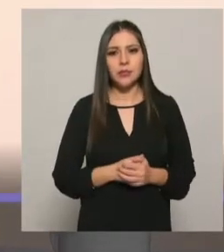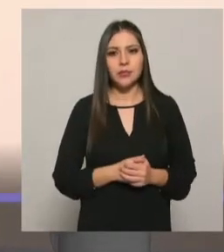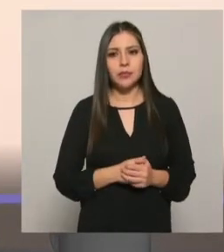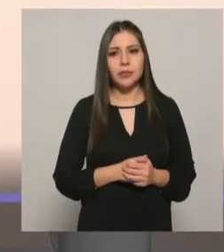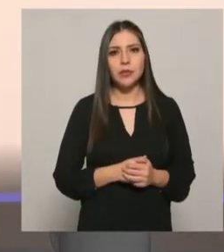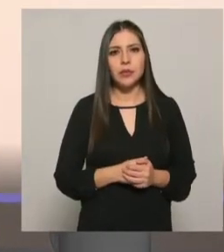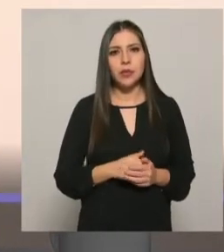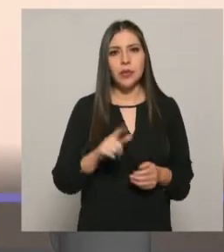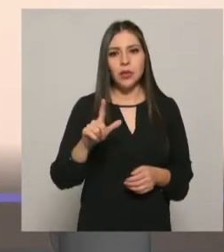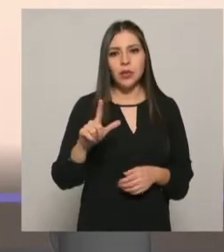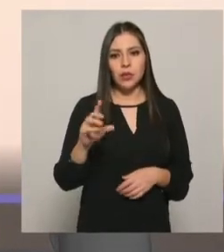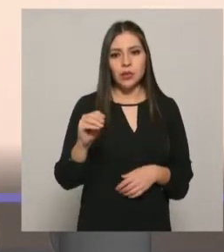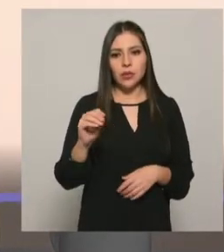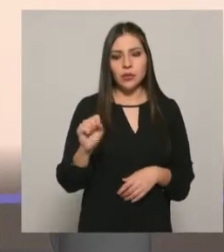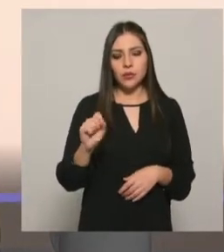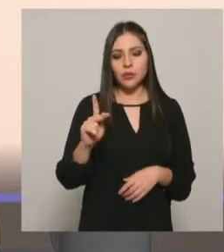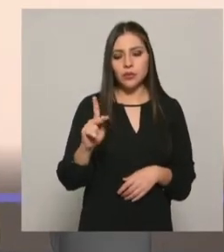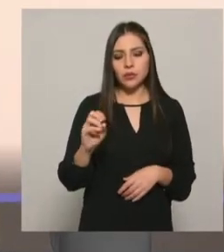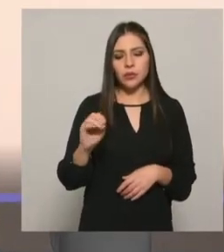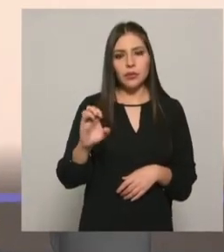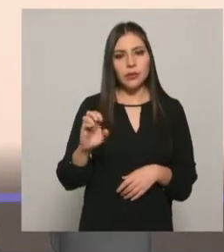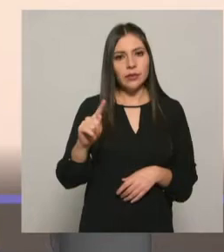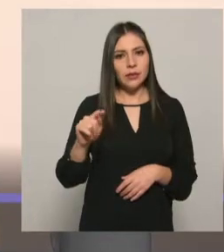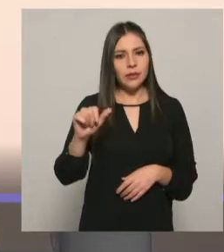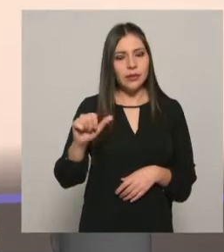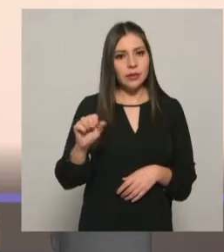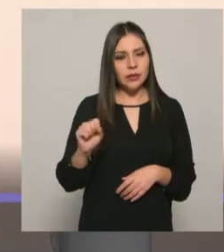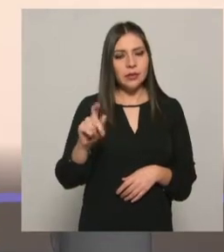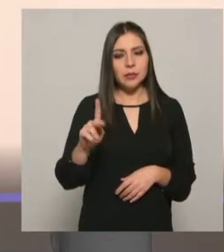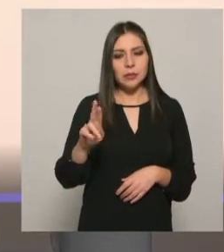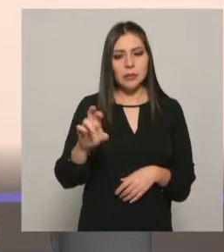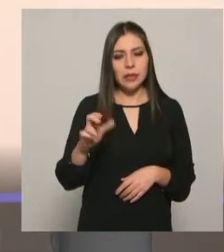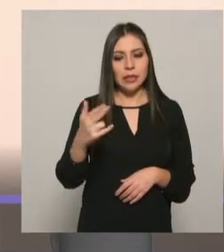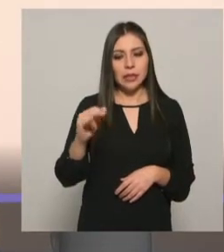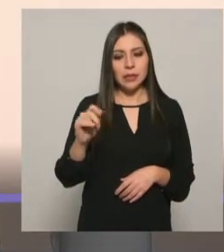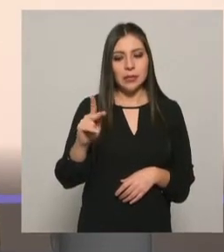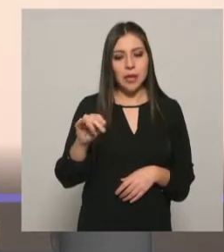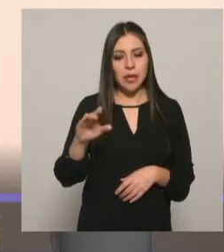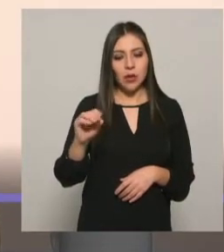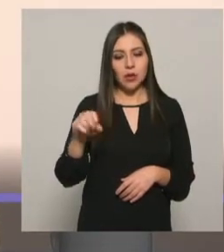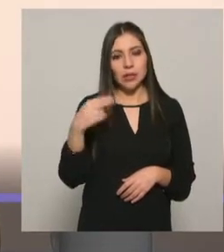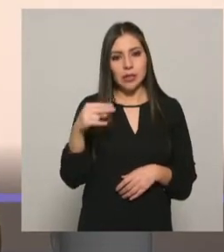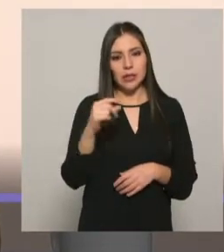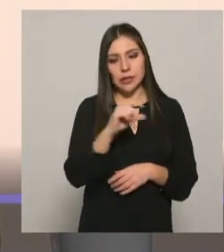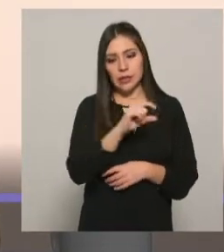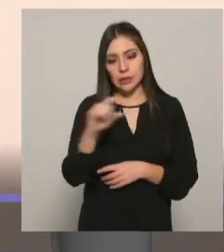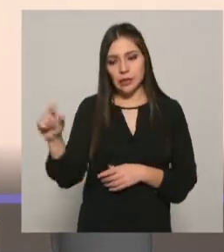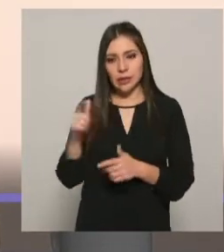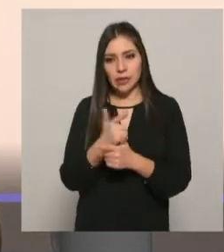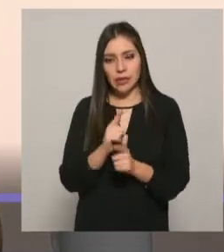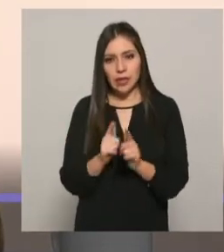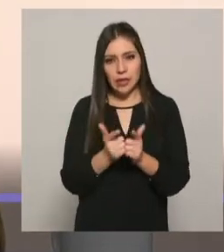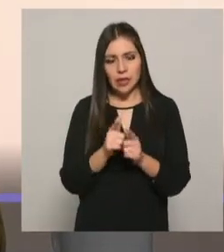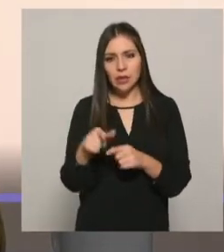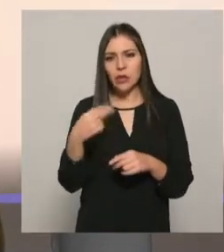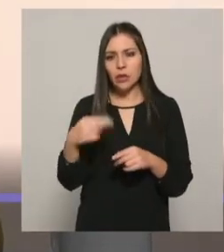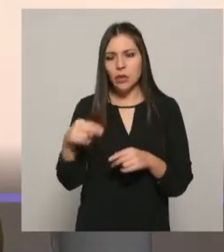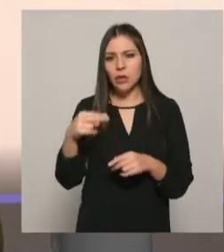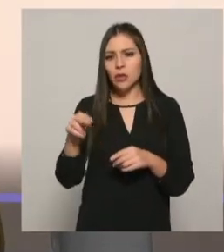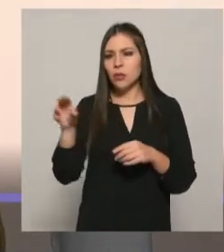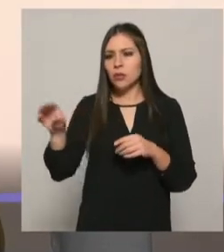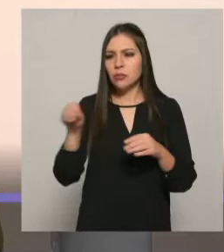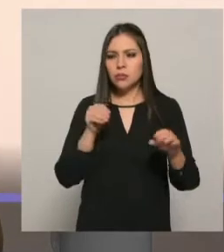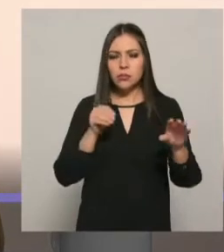Los poetas prehispánicos, y él se dedicó muchos años a recabarlos y